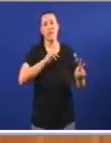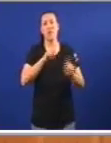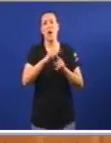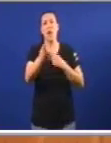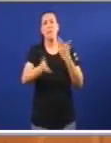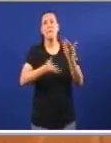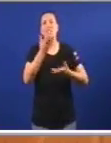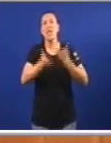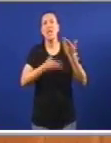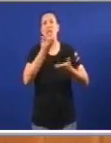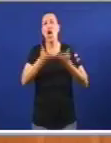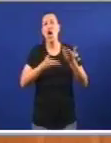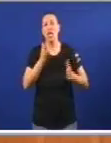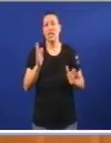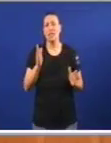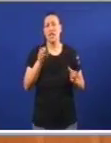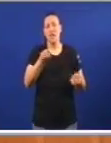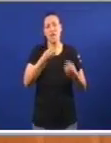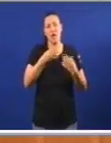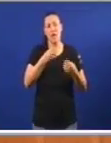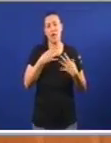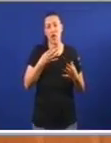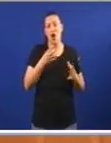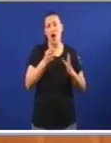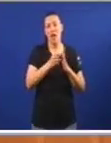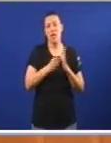de información ao beiro do artigo 9 das